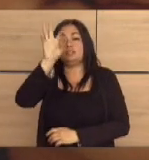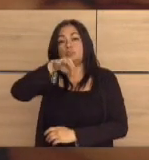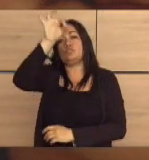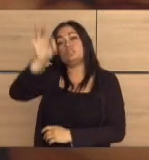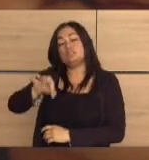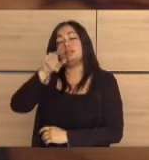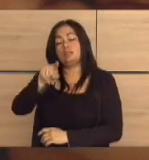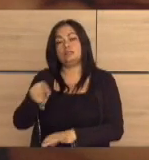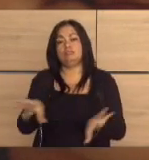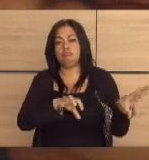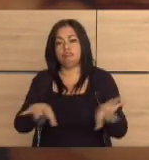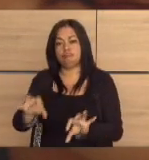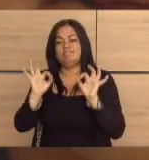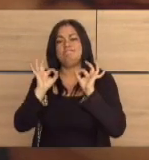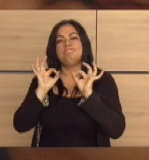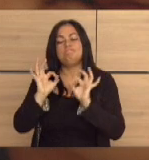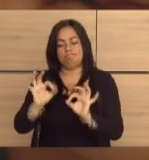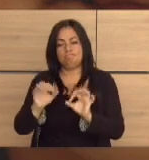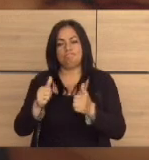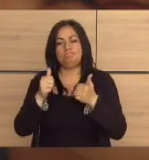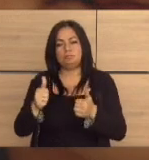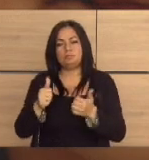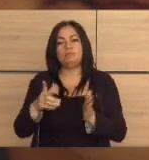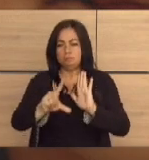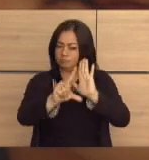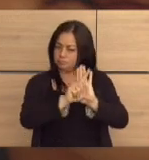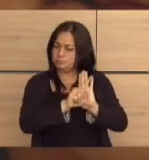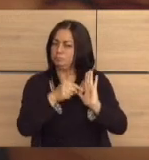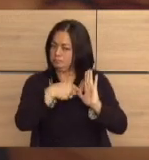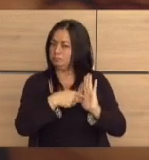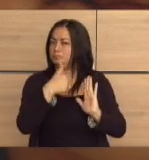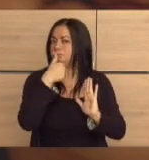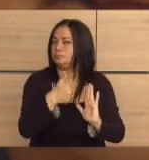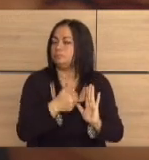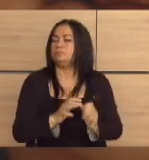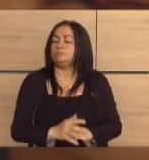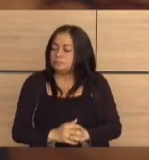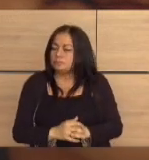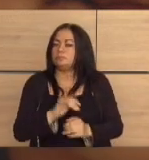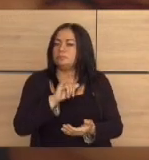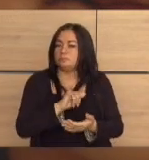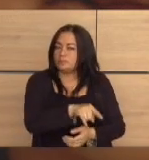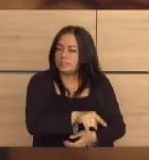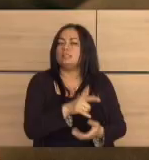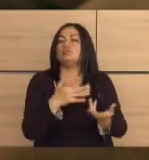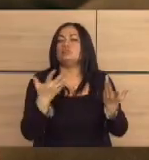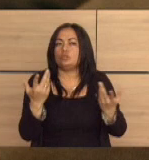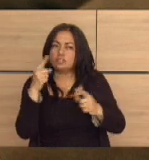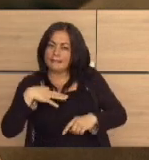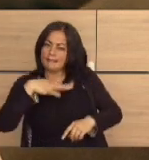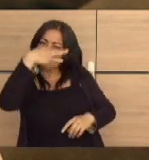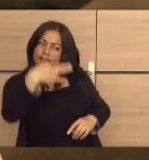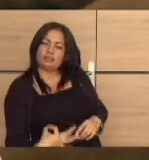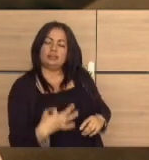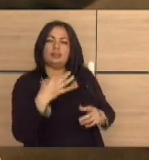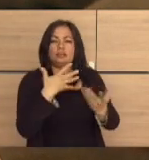tiene actitudes favorables hacia el incumplimiento de la ley. Vuelve a ser concurrente estos dilemas éticos